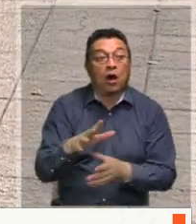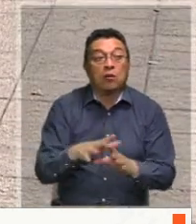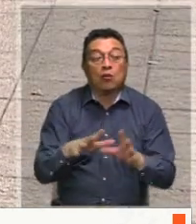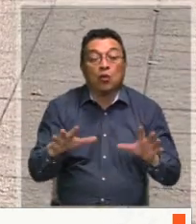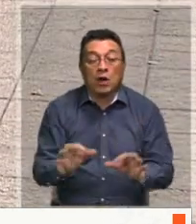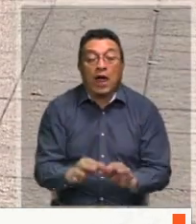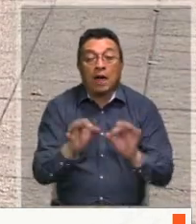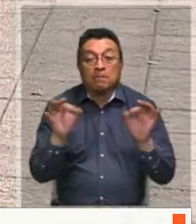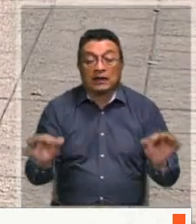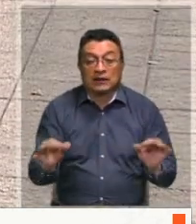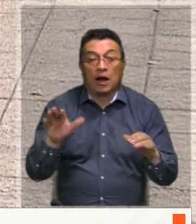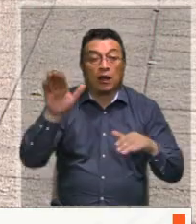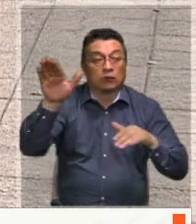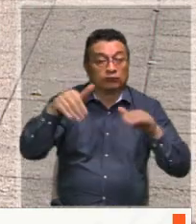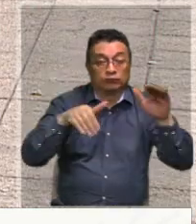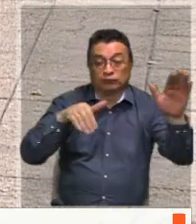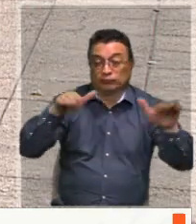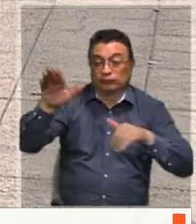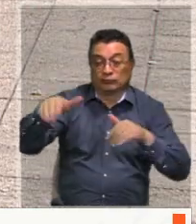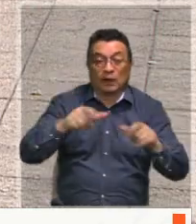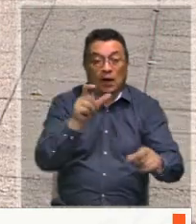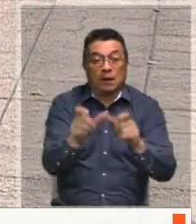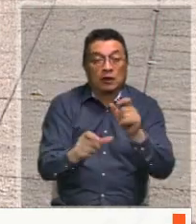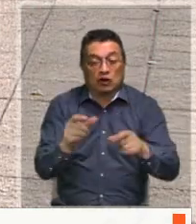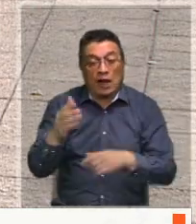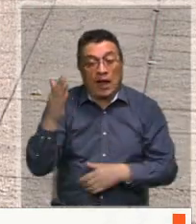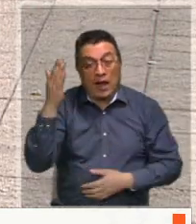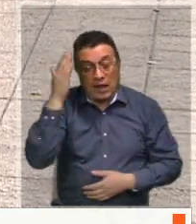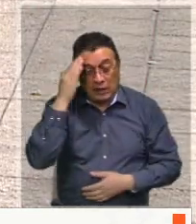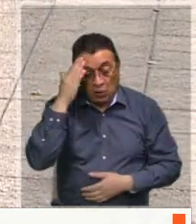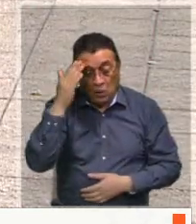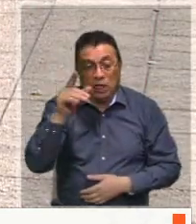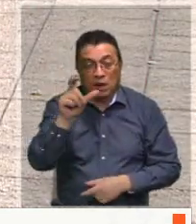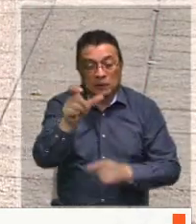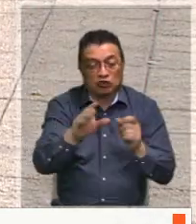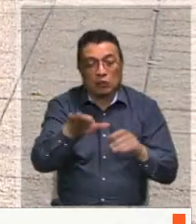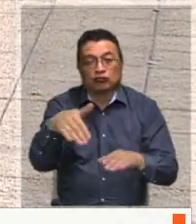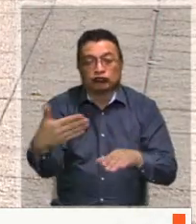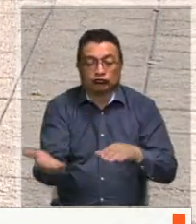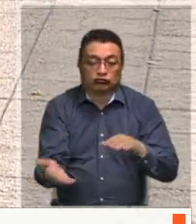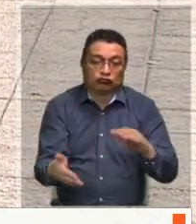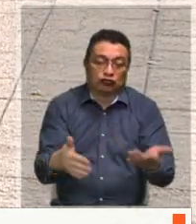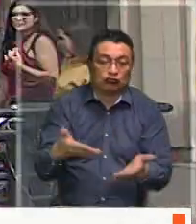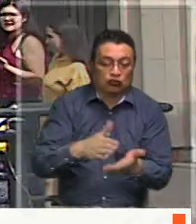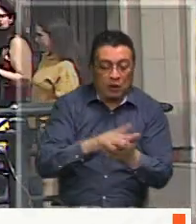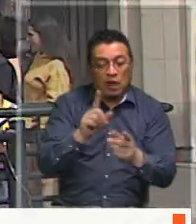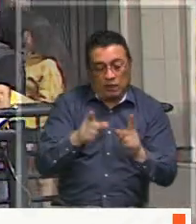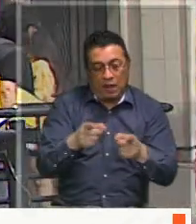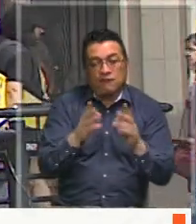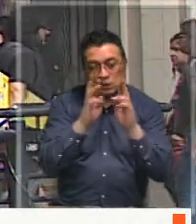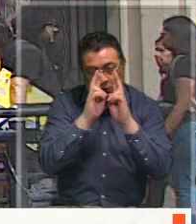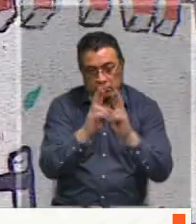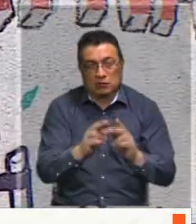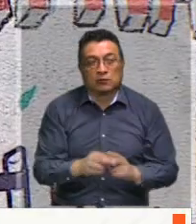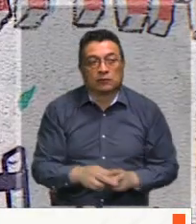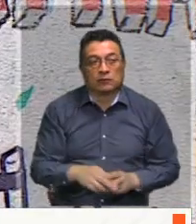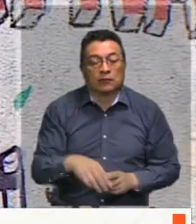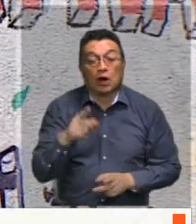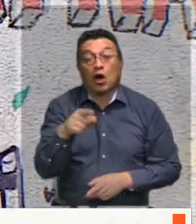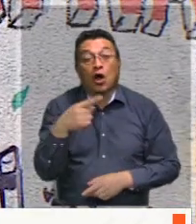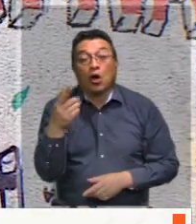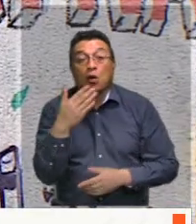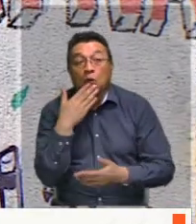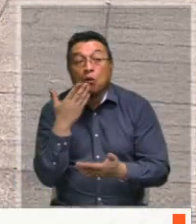de convocatoria de la gente en recuerdo de los que ya han caído, y eso merece un respeto. Camila tiene otra